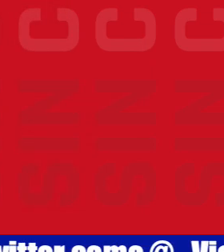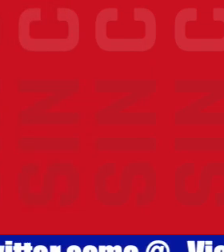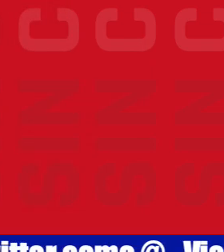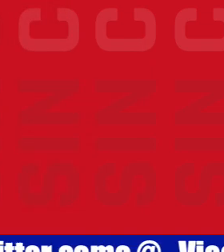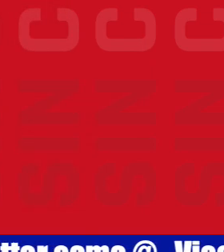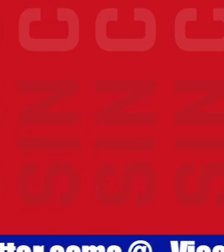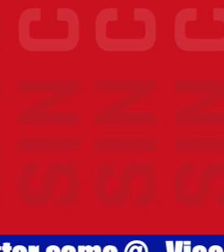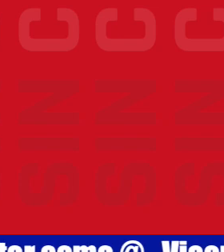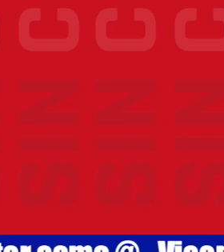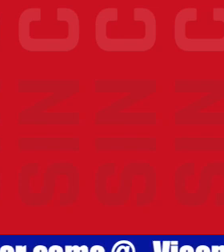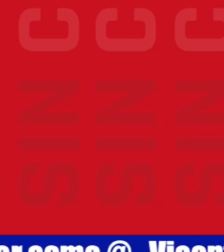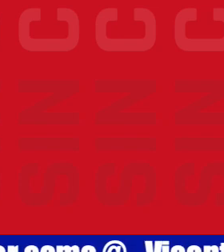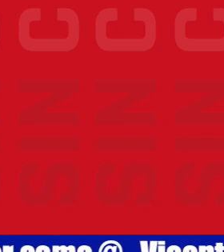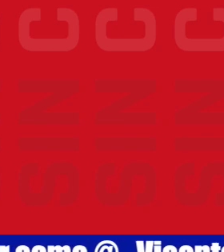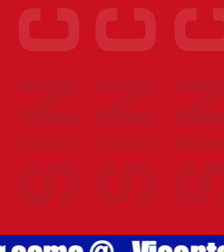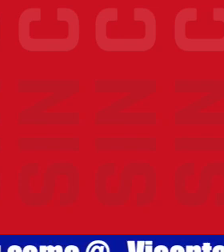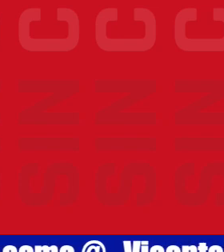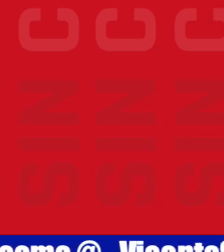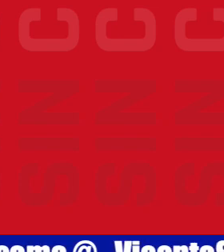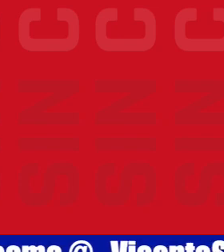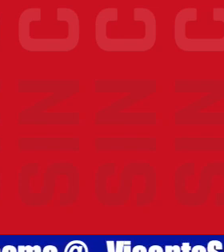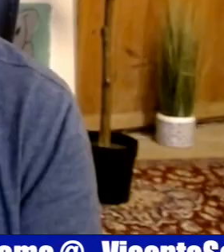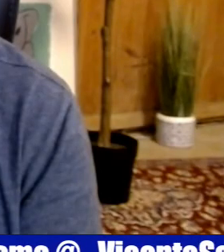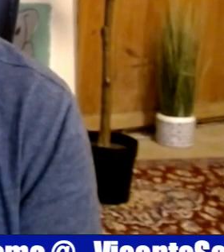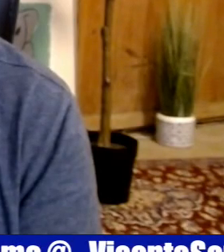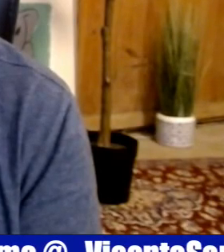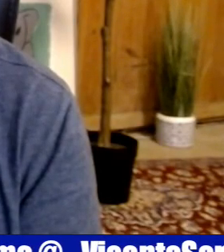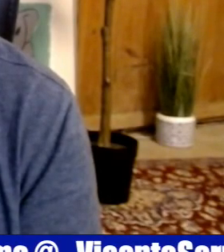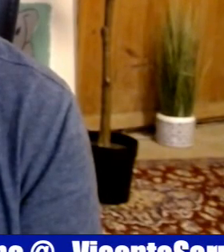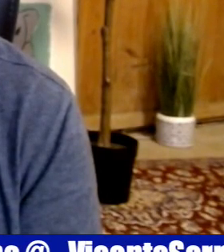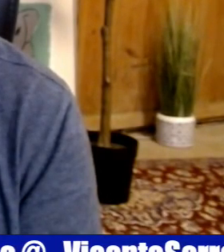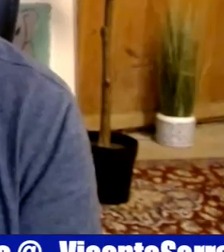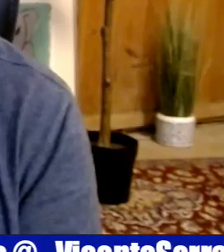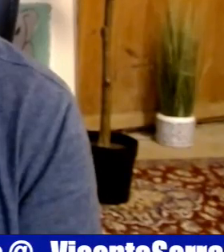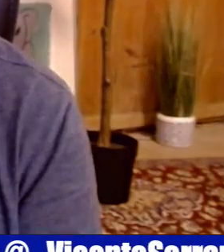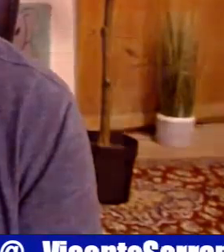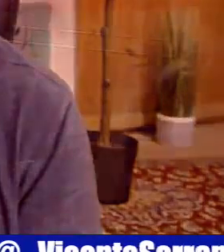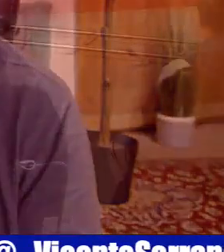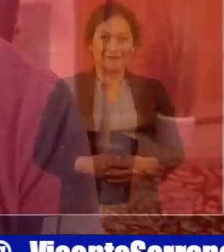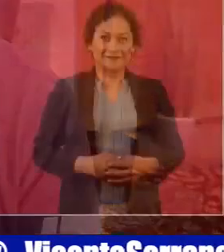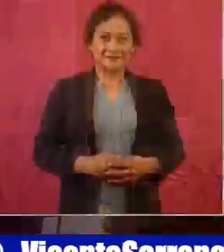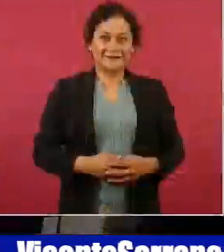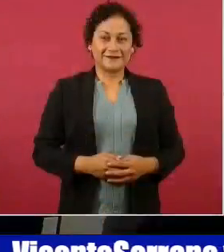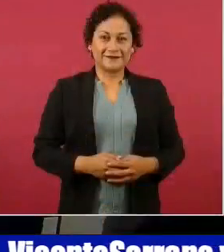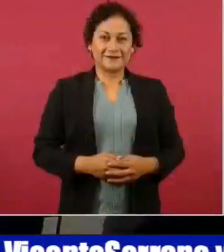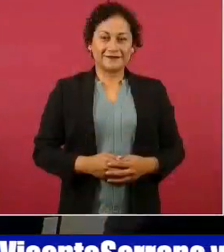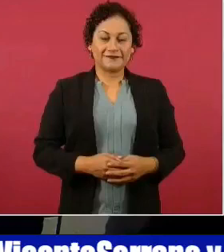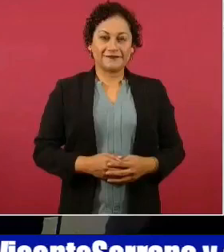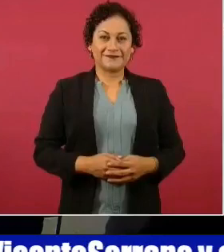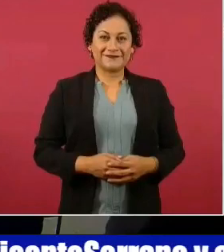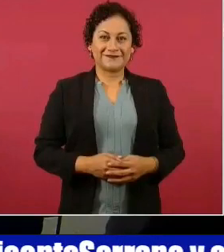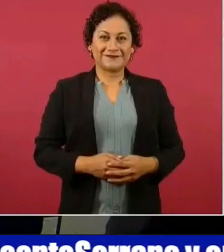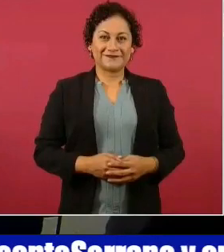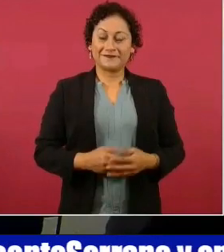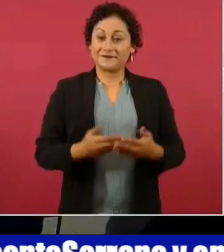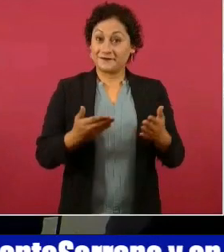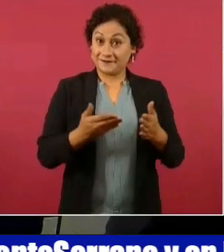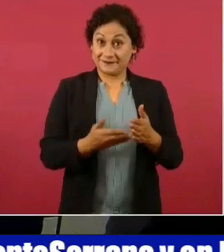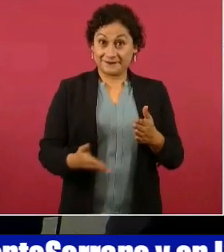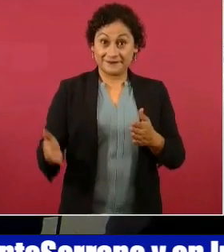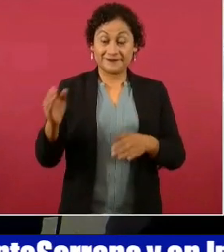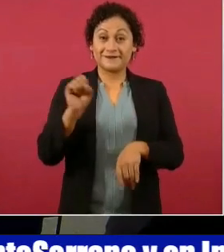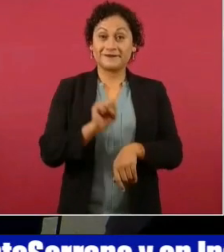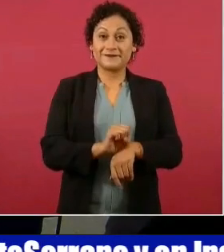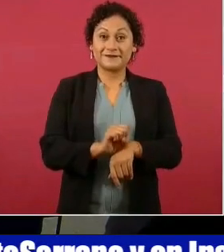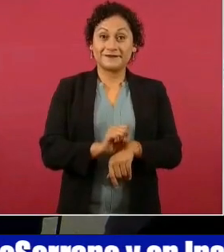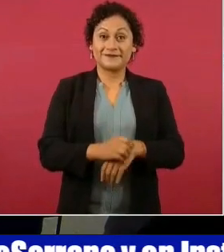al presidente López Obrador en la conferencia de prensa mañanera, se lo planteó Shaila Rosagel al presidente, y él pues